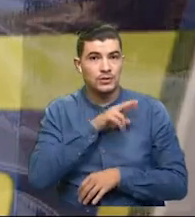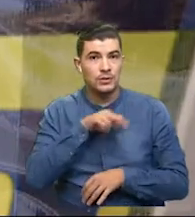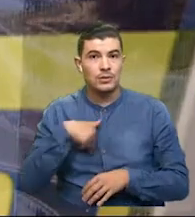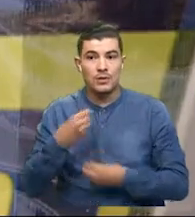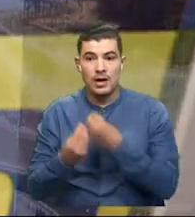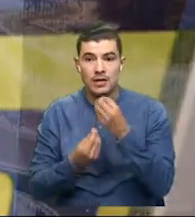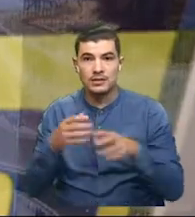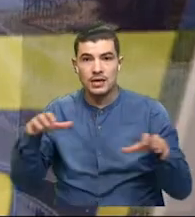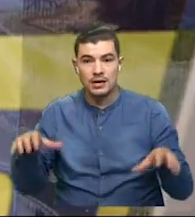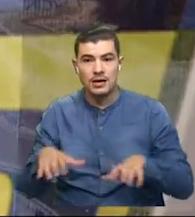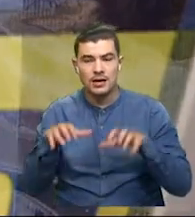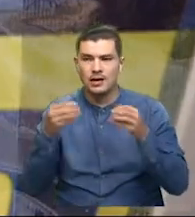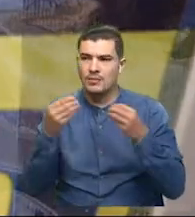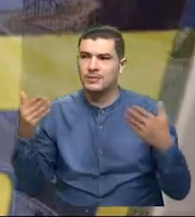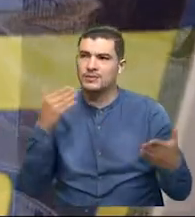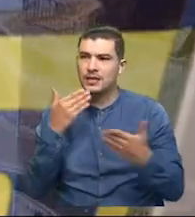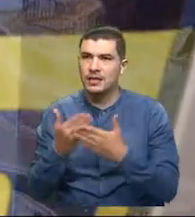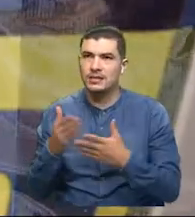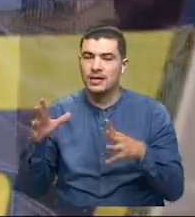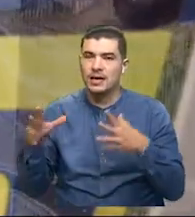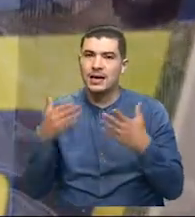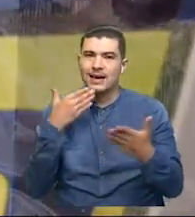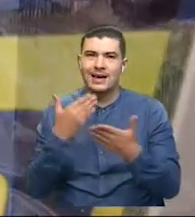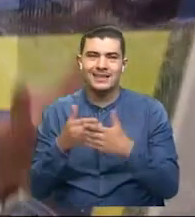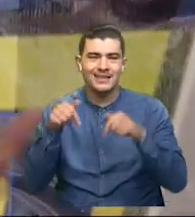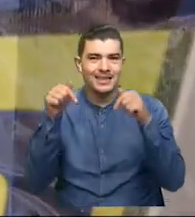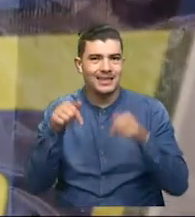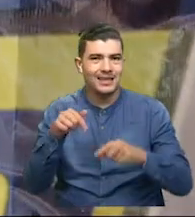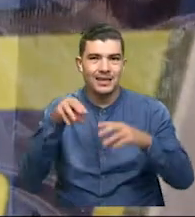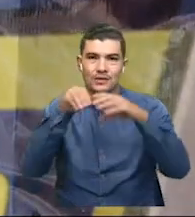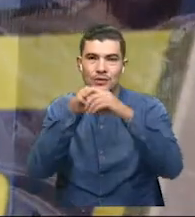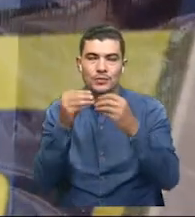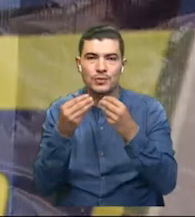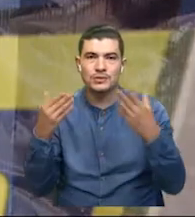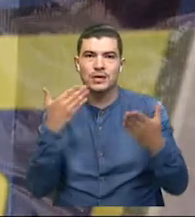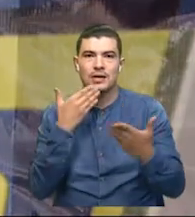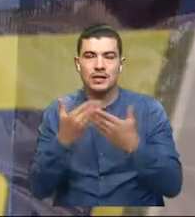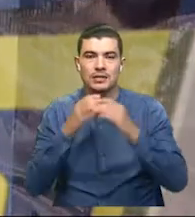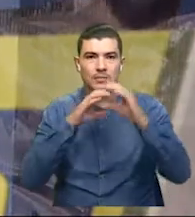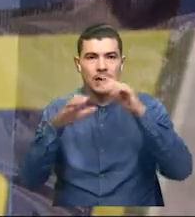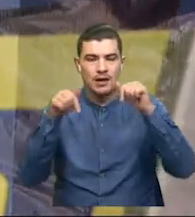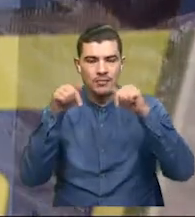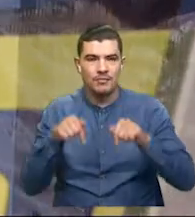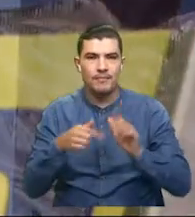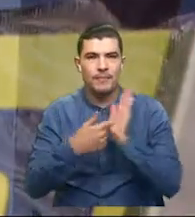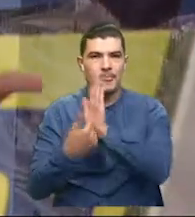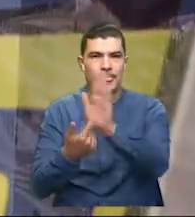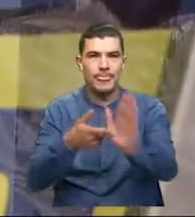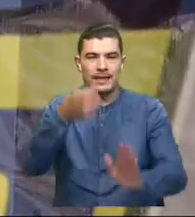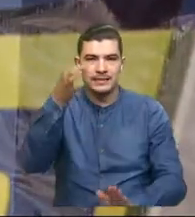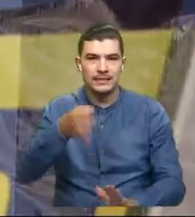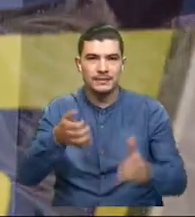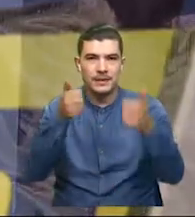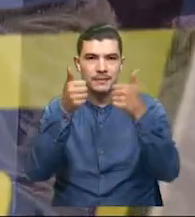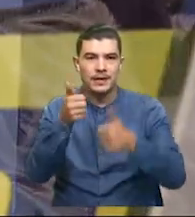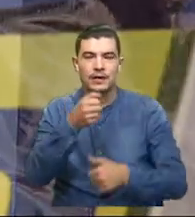actividades. Gracias, María, gracias al Canal Regional del Oriente, a los medios de comunicación, por transmitirle siempre bien estas noticias a los santandereanos.